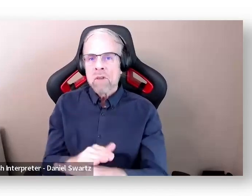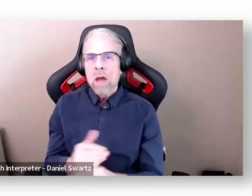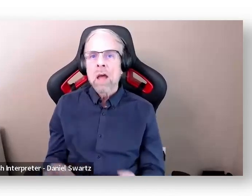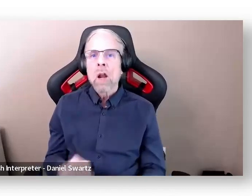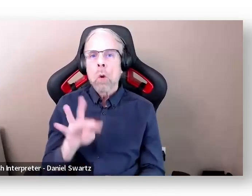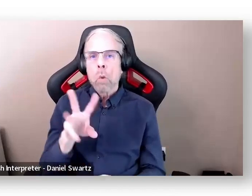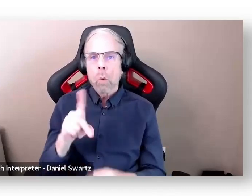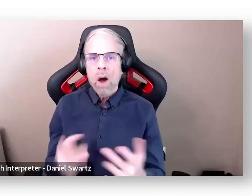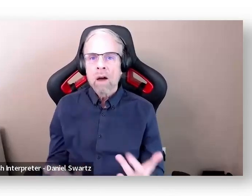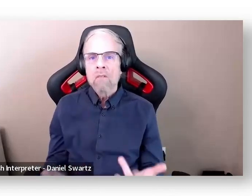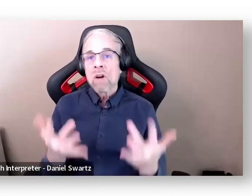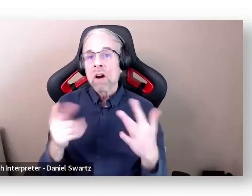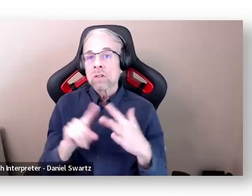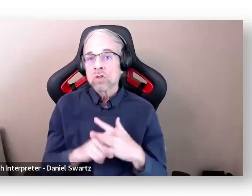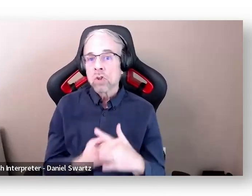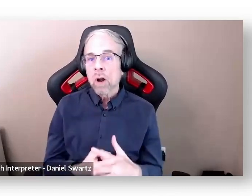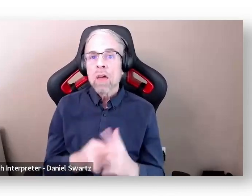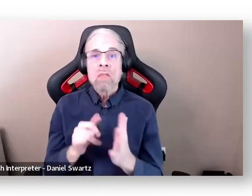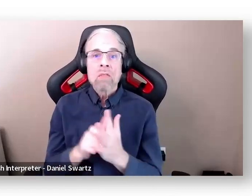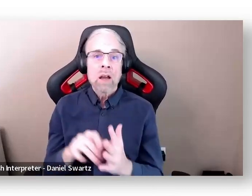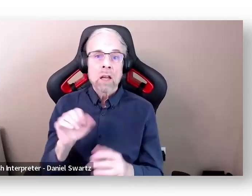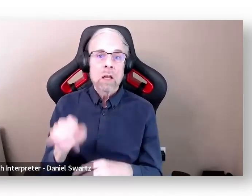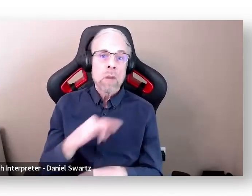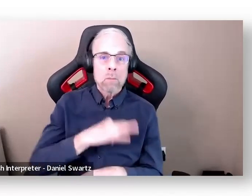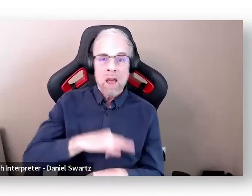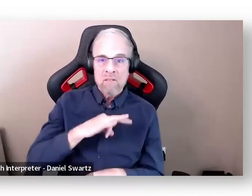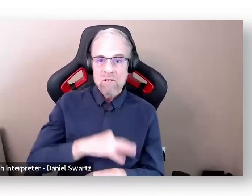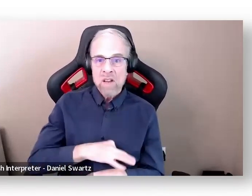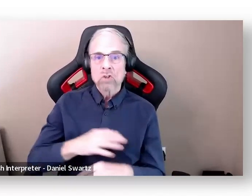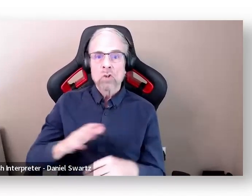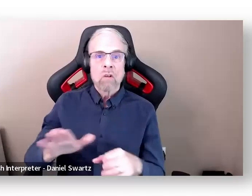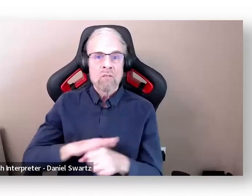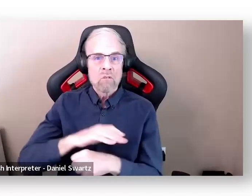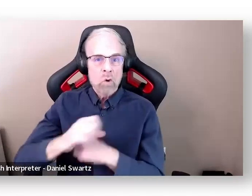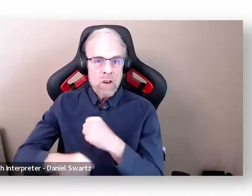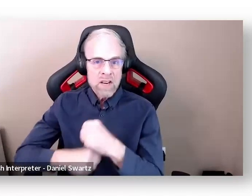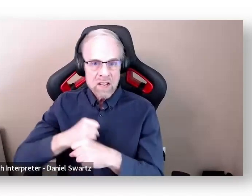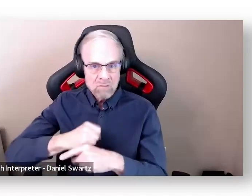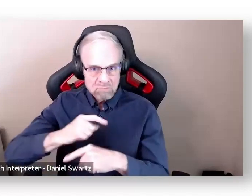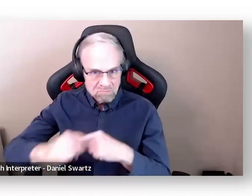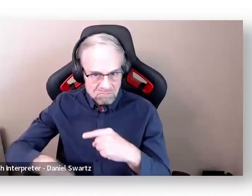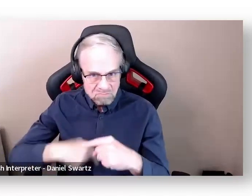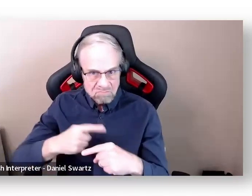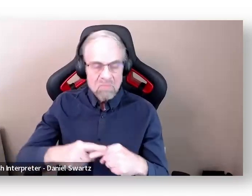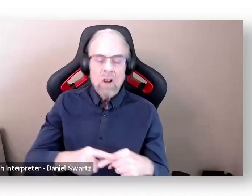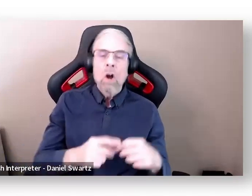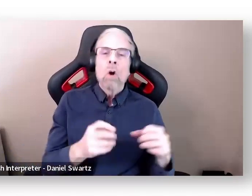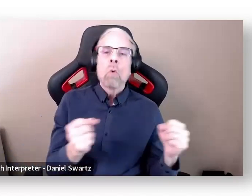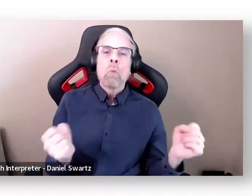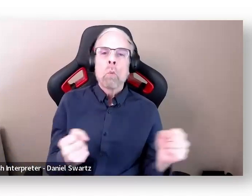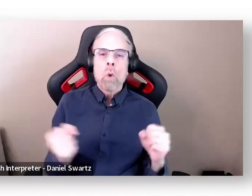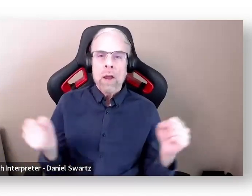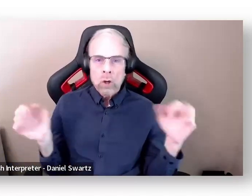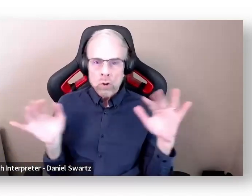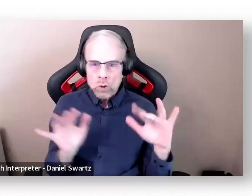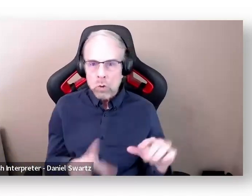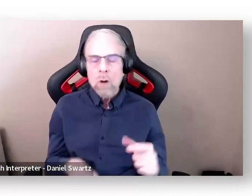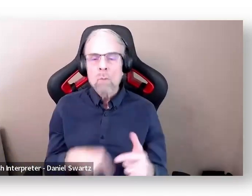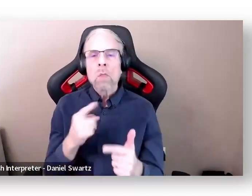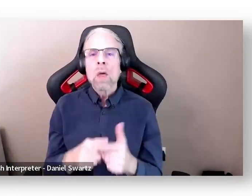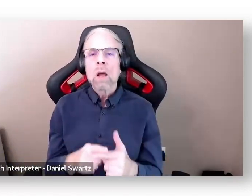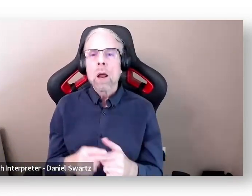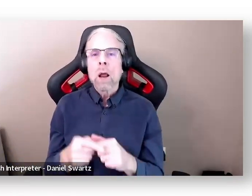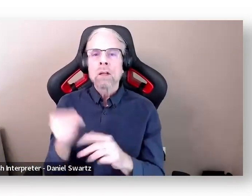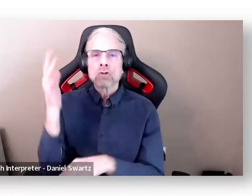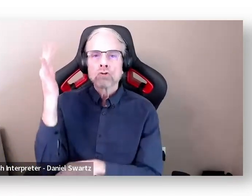prevenir que comience un incendio forestal. En realidad, puede ser beneficioso durante todo el año. Las tormentas de invierno hasta ramas